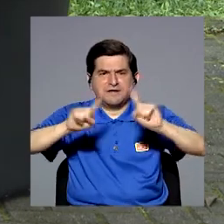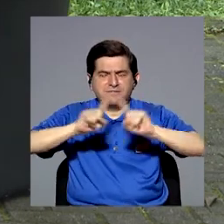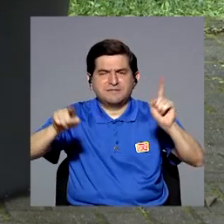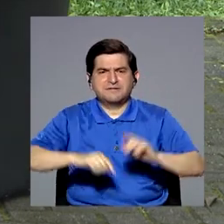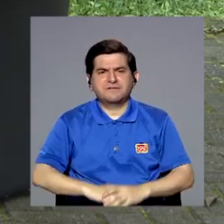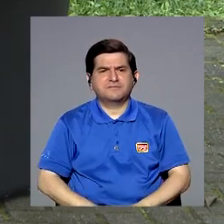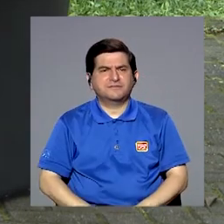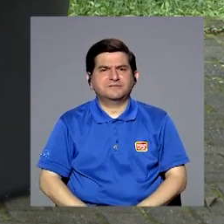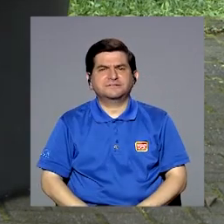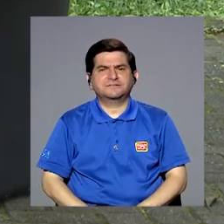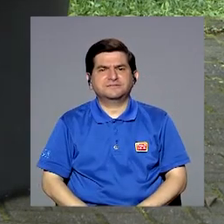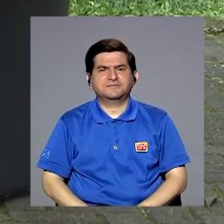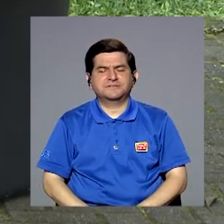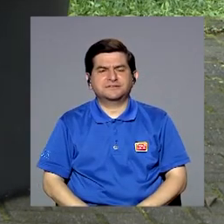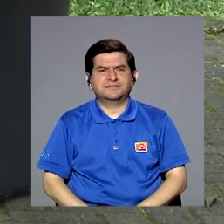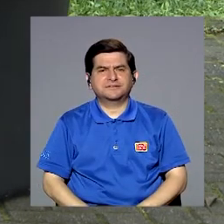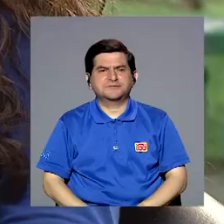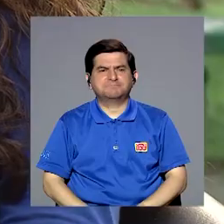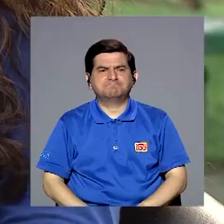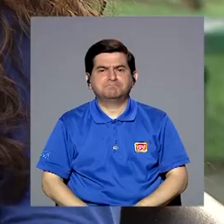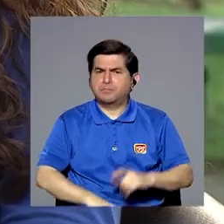diferentes